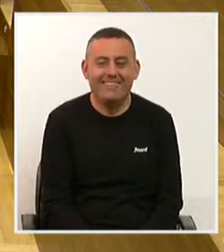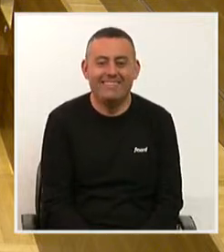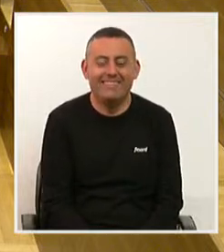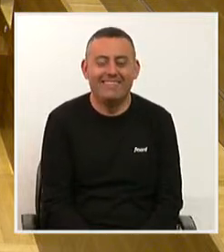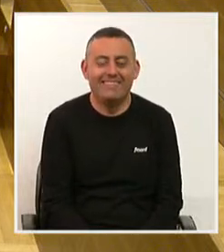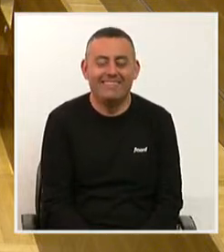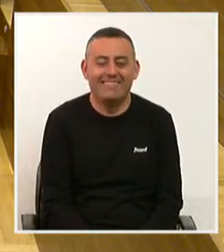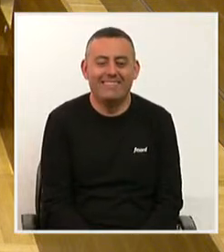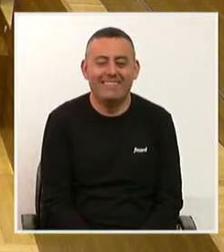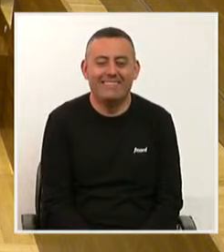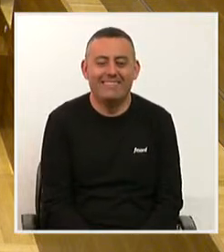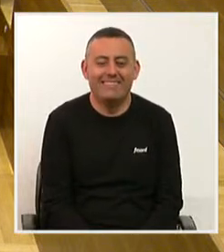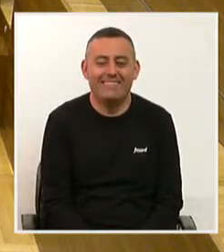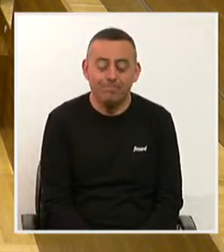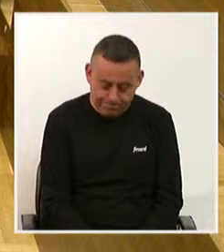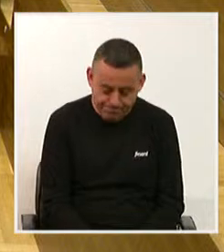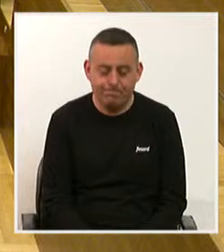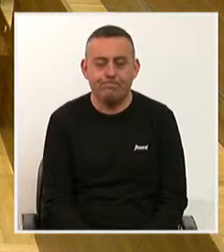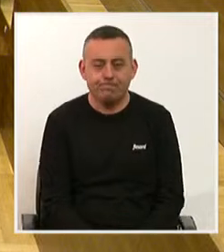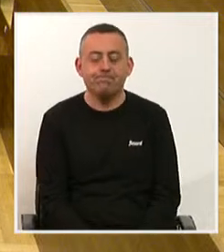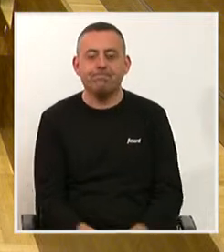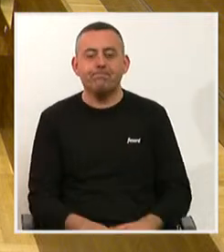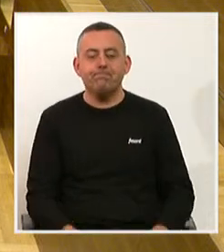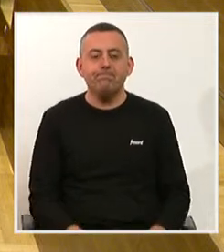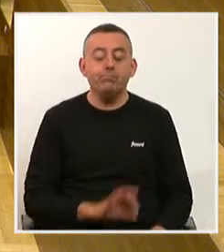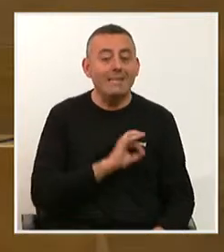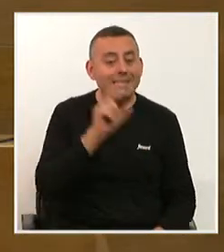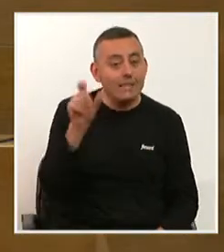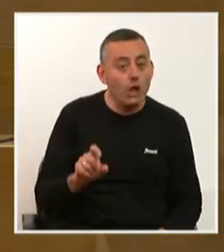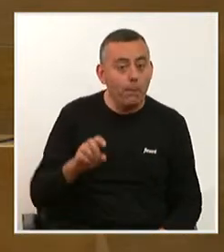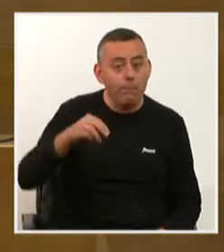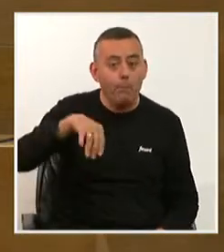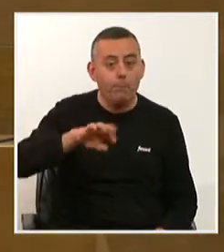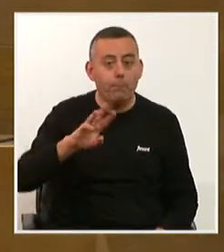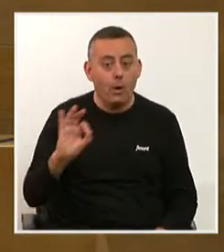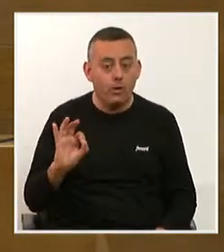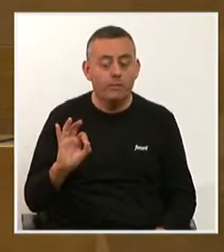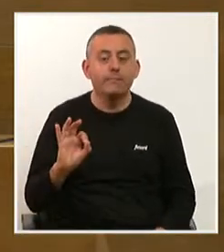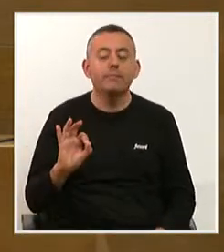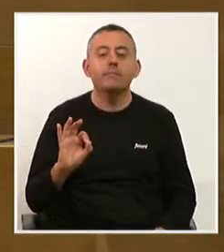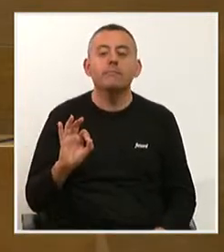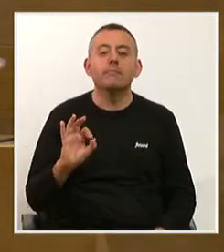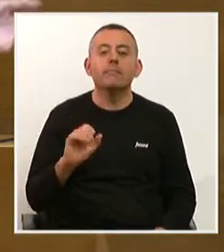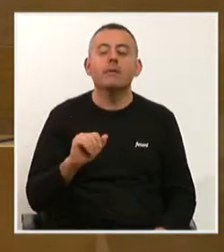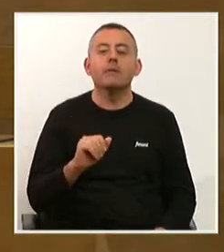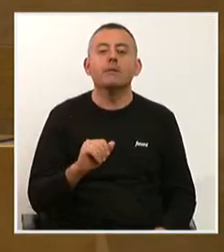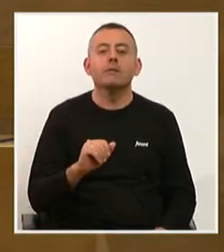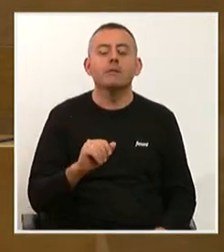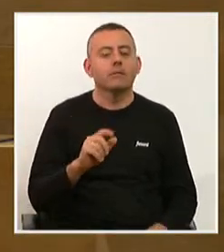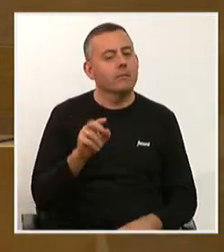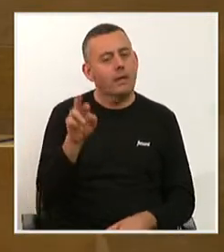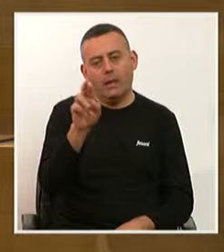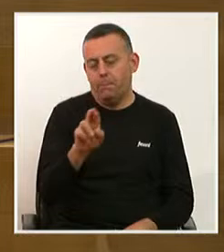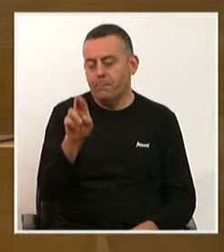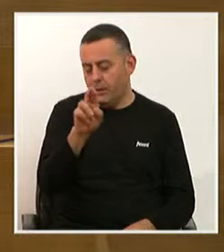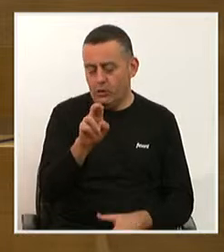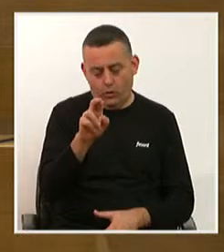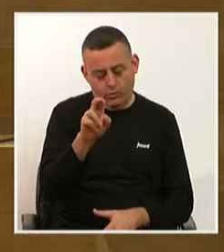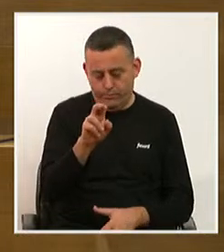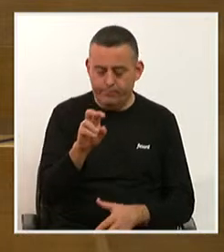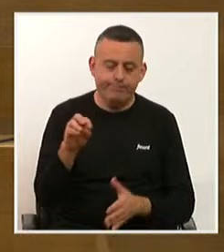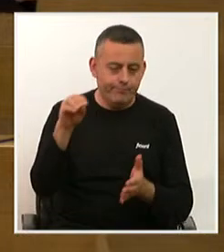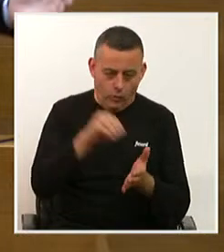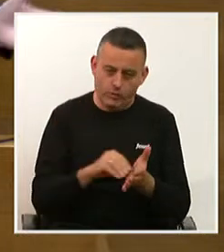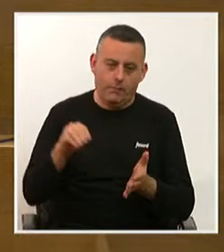Gracias presidenta yo Señor soy insistente y quiero decirle no muchas pero